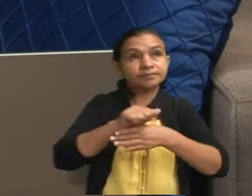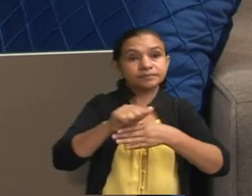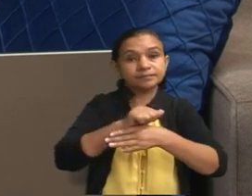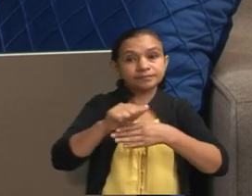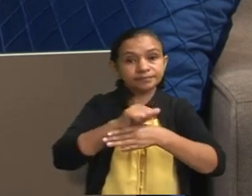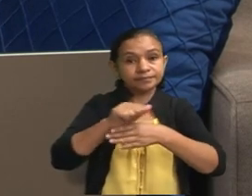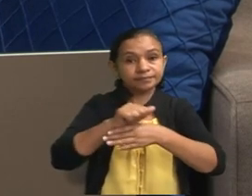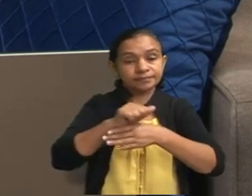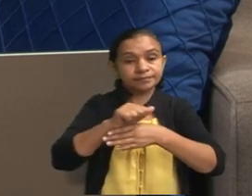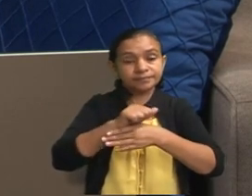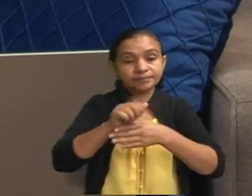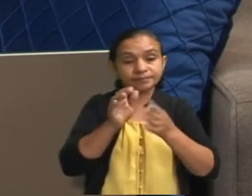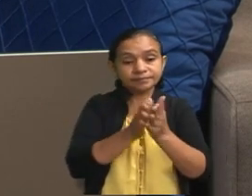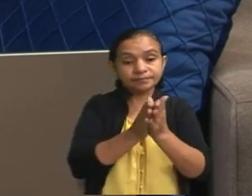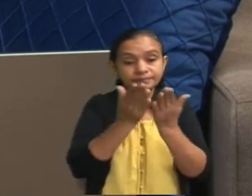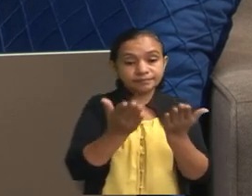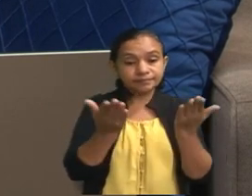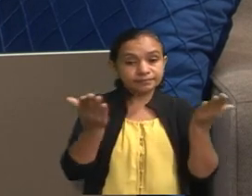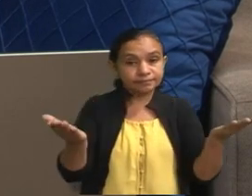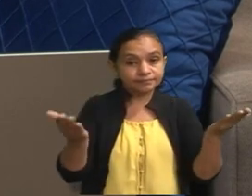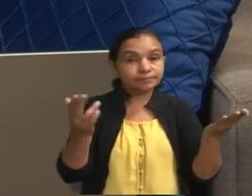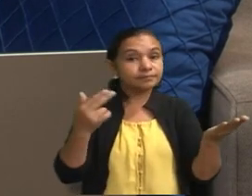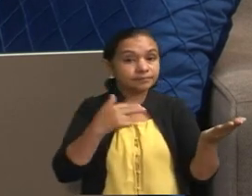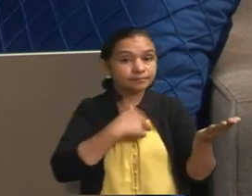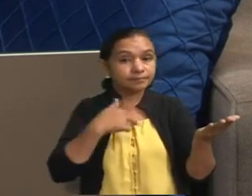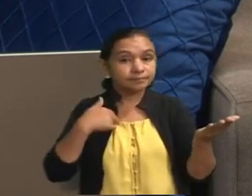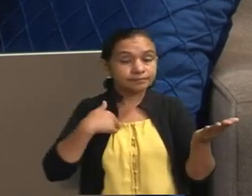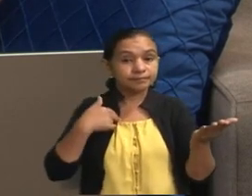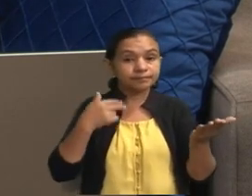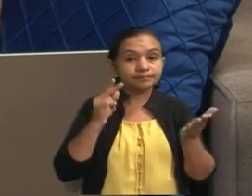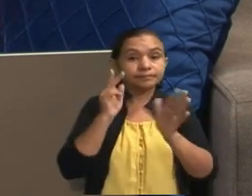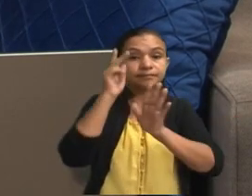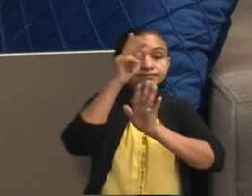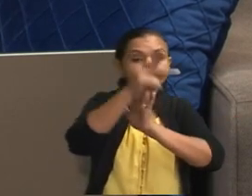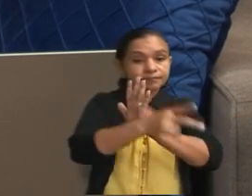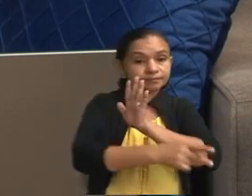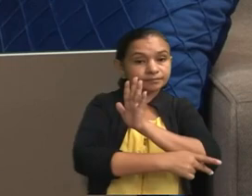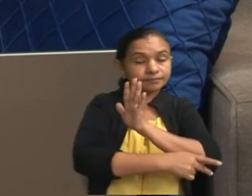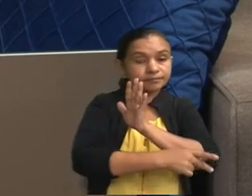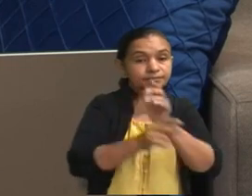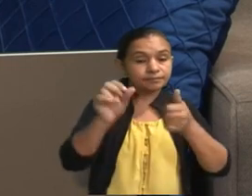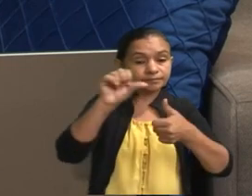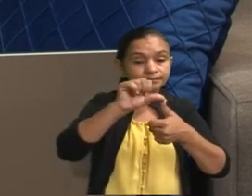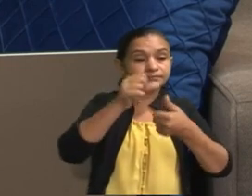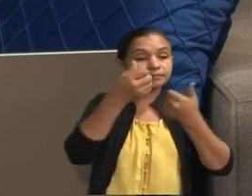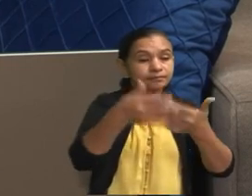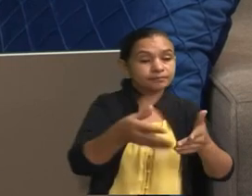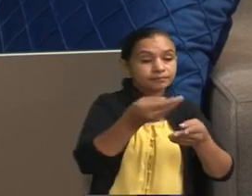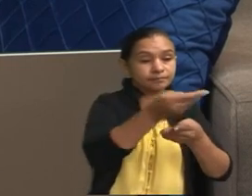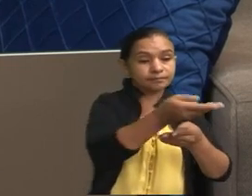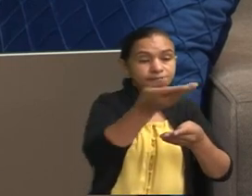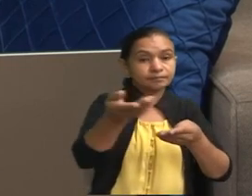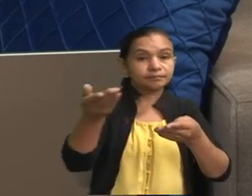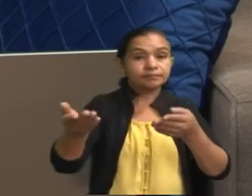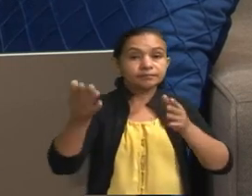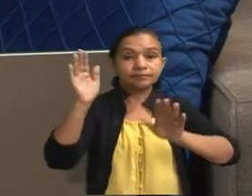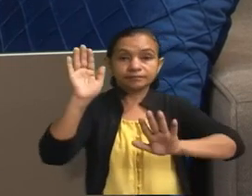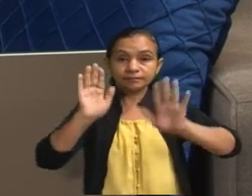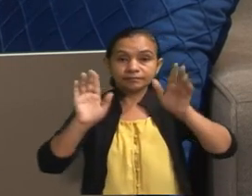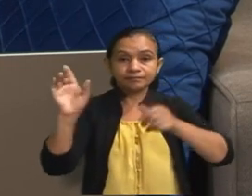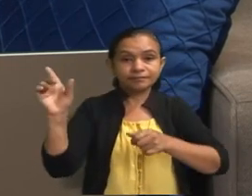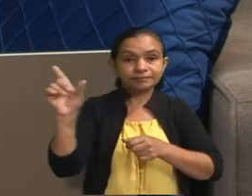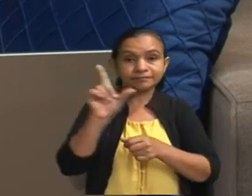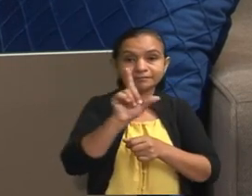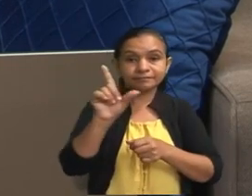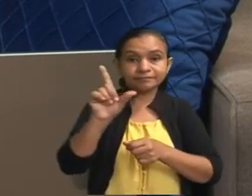elaborar los manuales que tuvimos que enviar a los países para que se preparen. Y el lunes vamos a